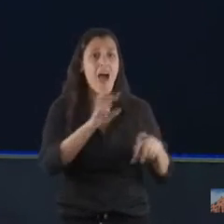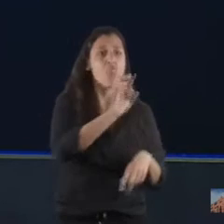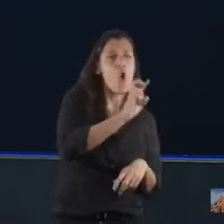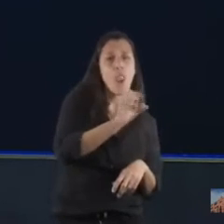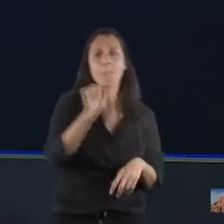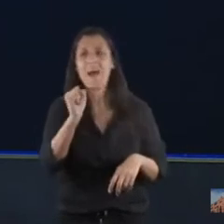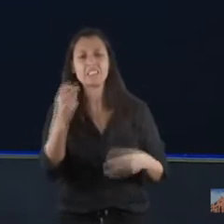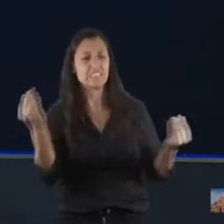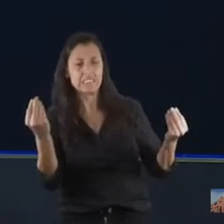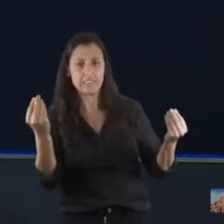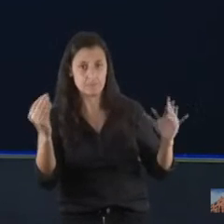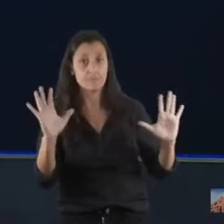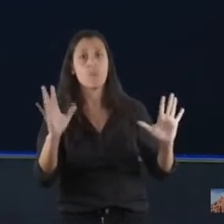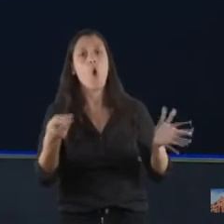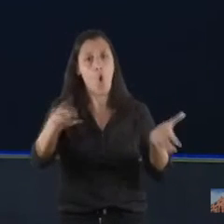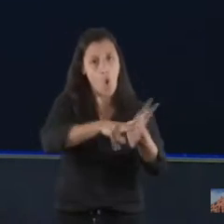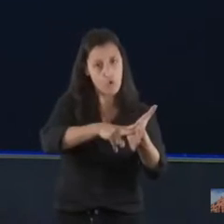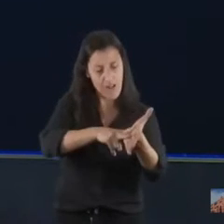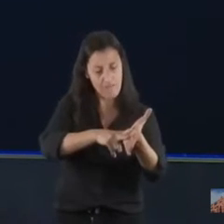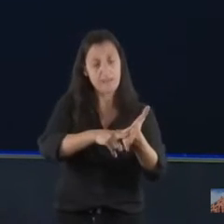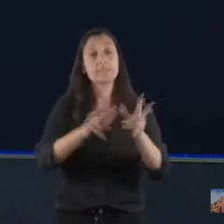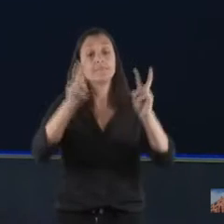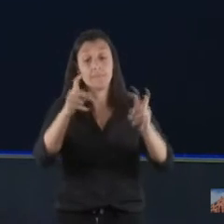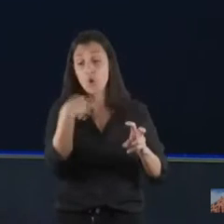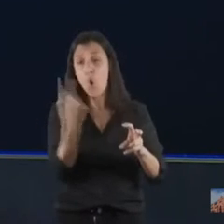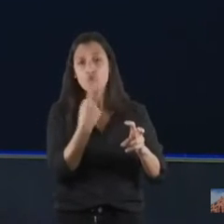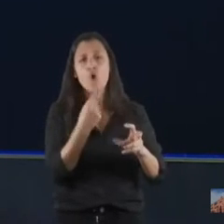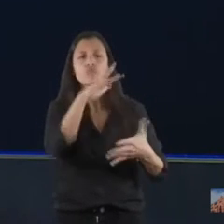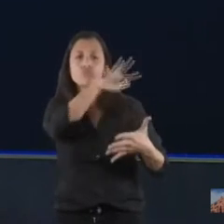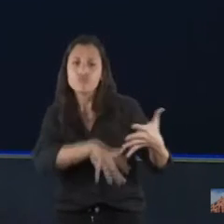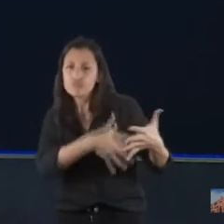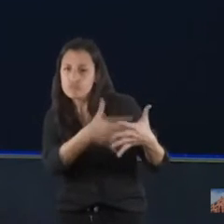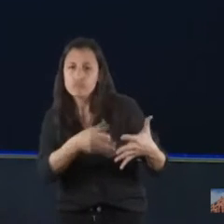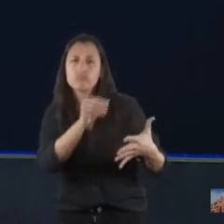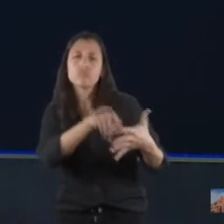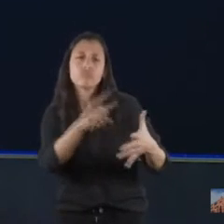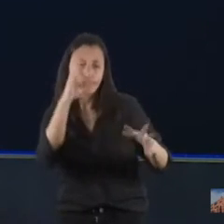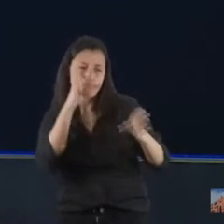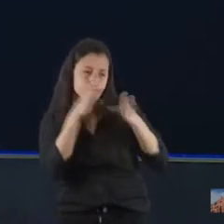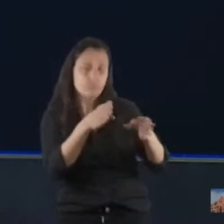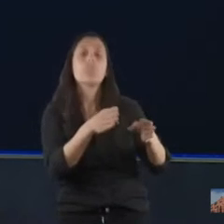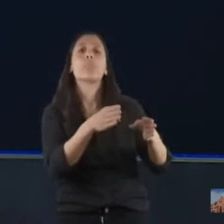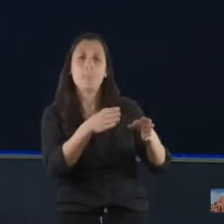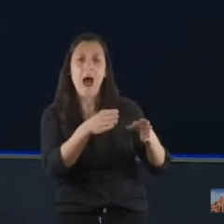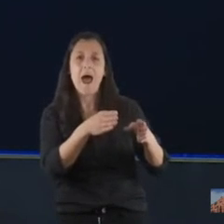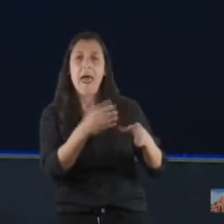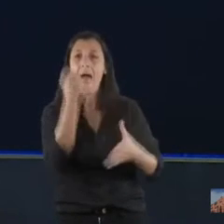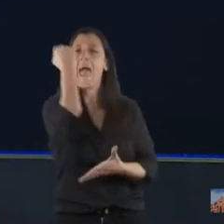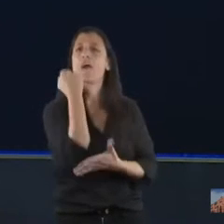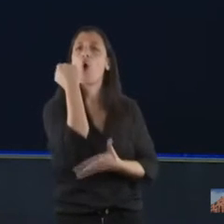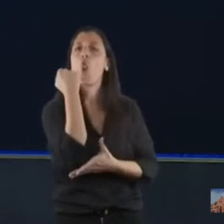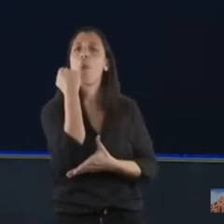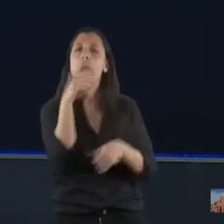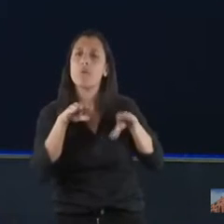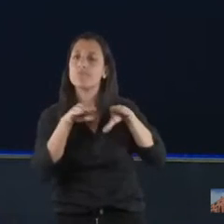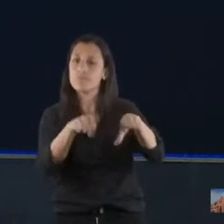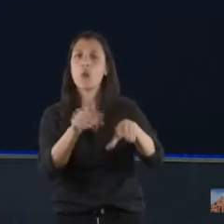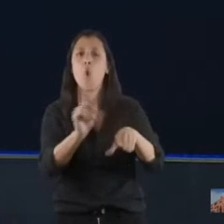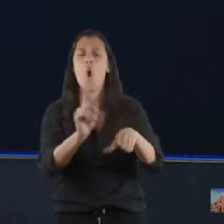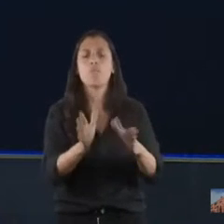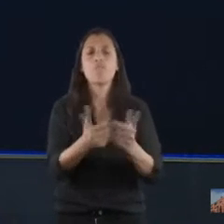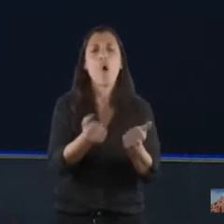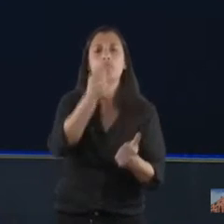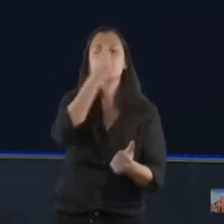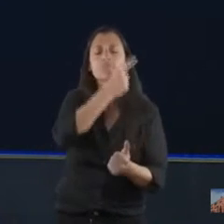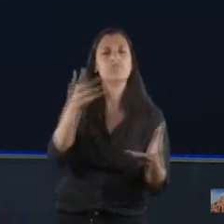vuelvo a reiterar la planificación macroeconómica es para corregir distorsiones no se hacen en un día ni en